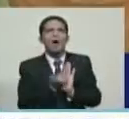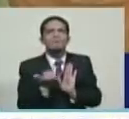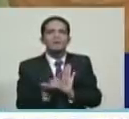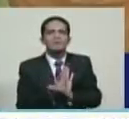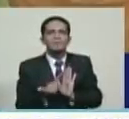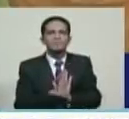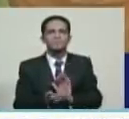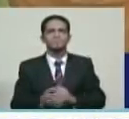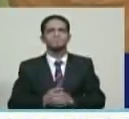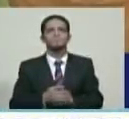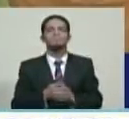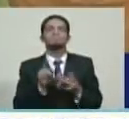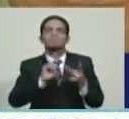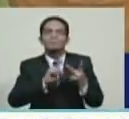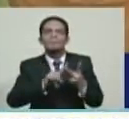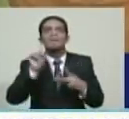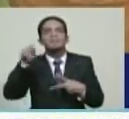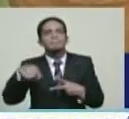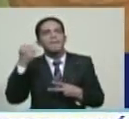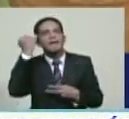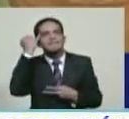Se convence con ideas.